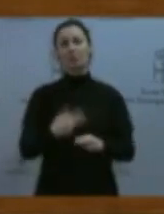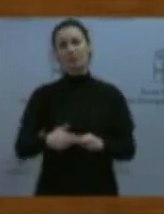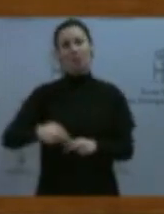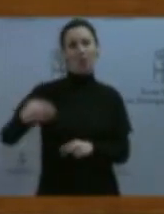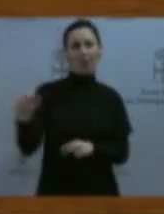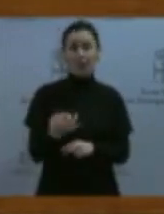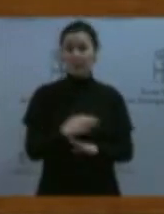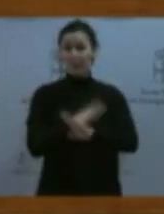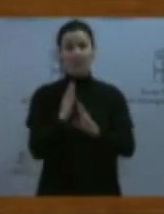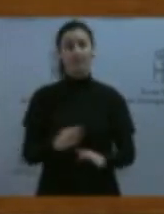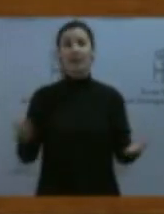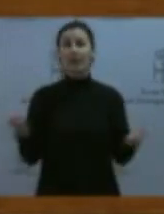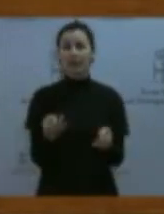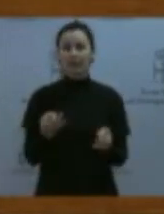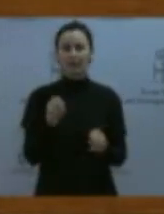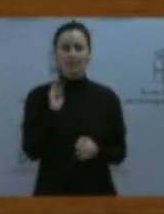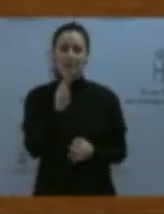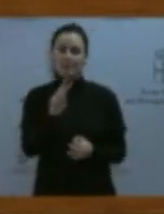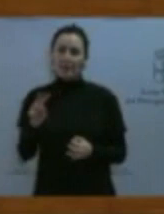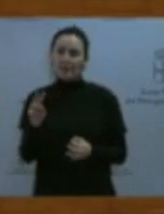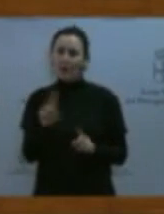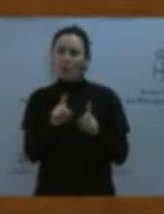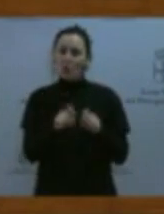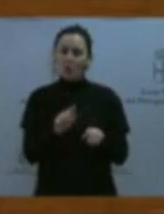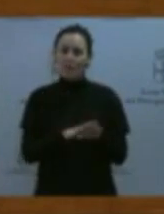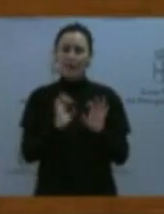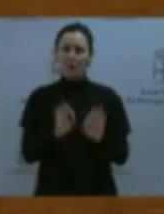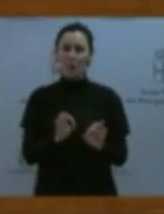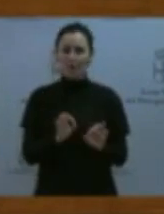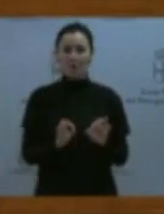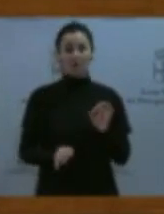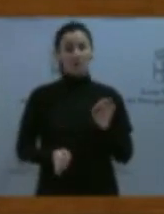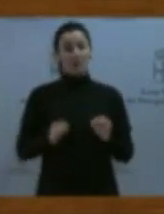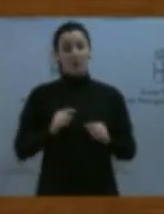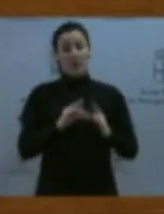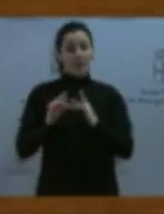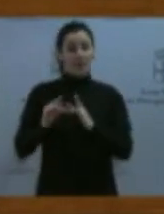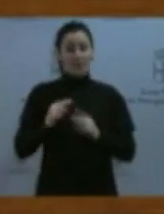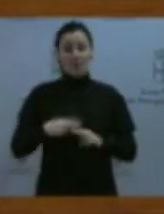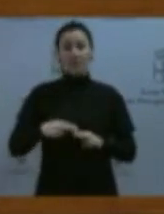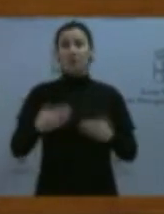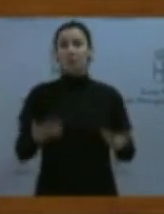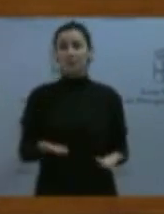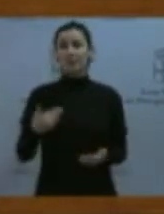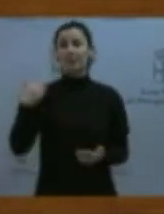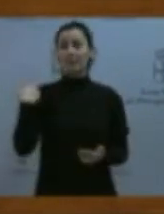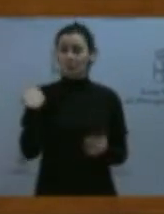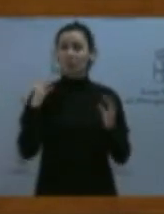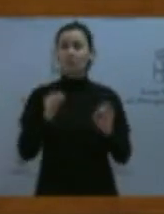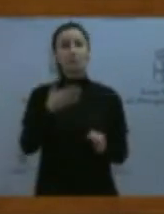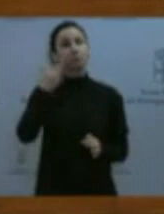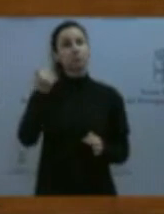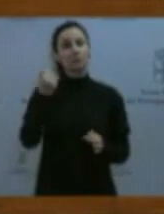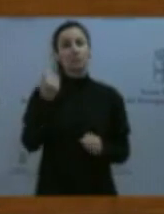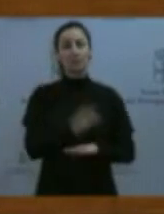los privilegios de la clase dirigente. Privilegios que se han establecido en las bases de nuestro sistema. Por ello, es hora